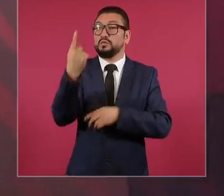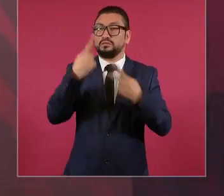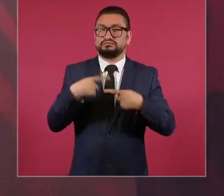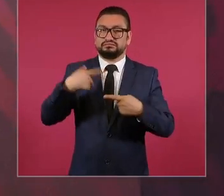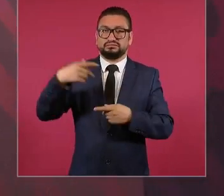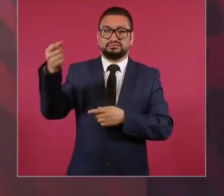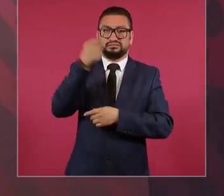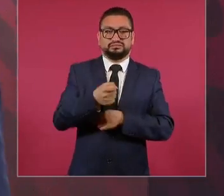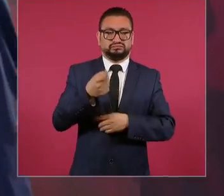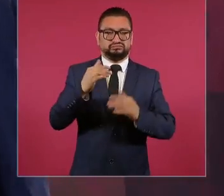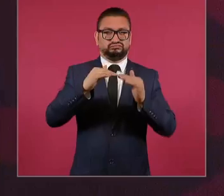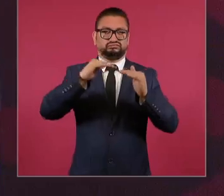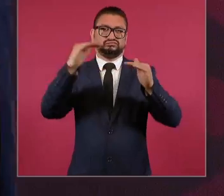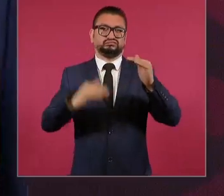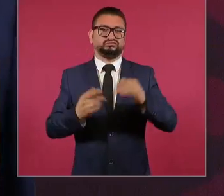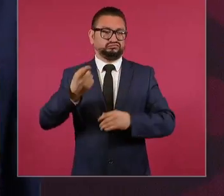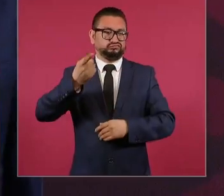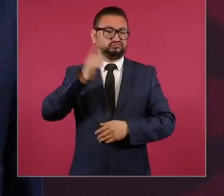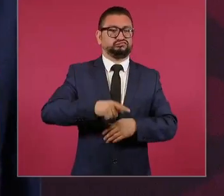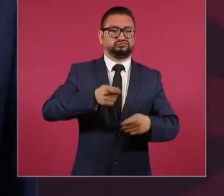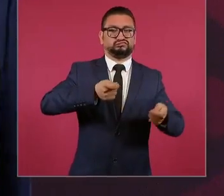O una dictadora.